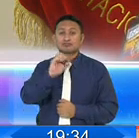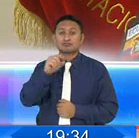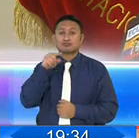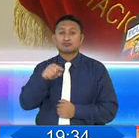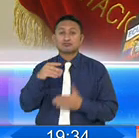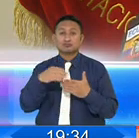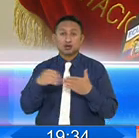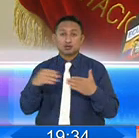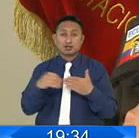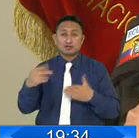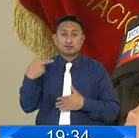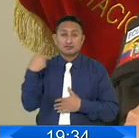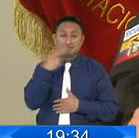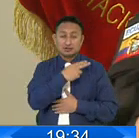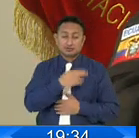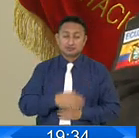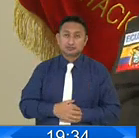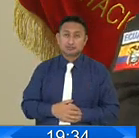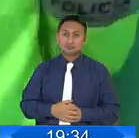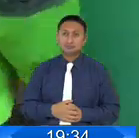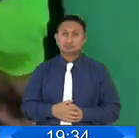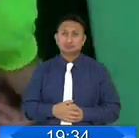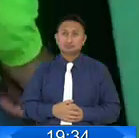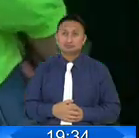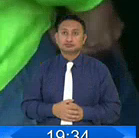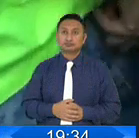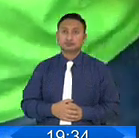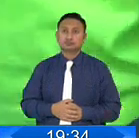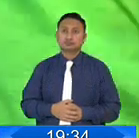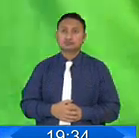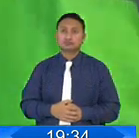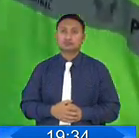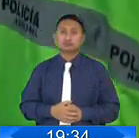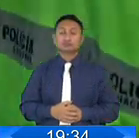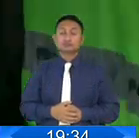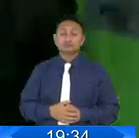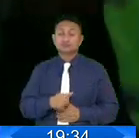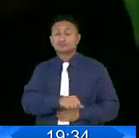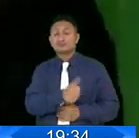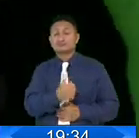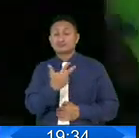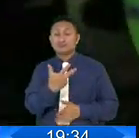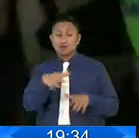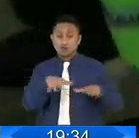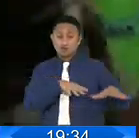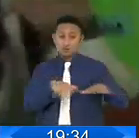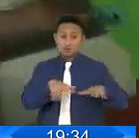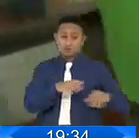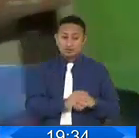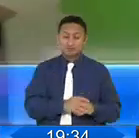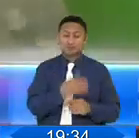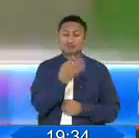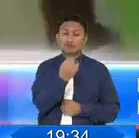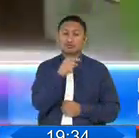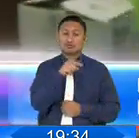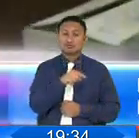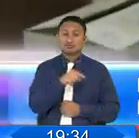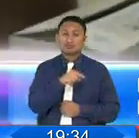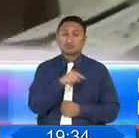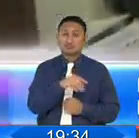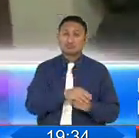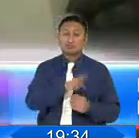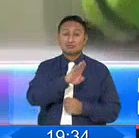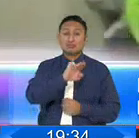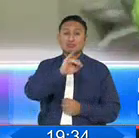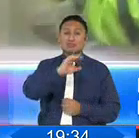$500,000 en presumible dinero falso. Por otra parte, a través de 3 operativos, se pudo incautar más de 14 toneladas de